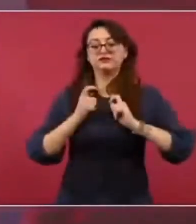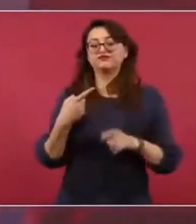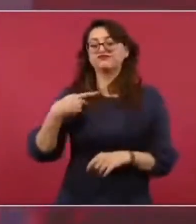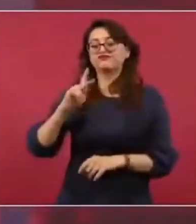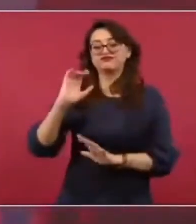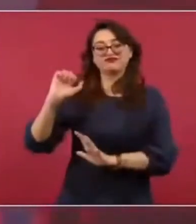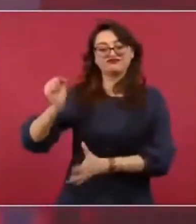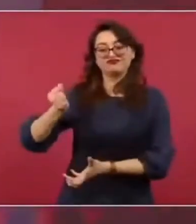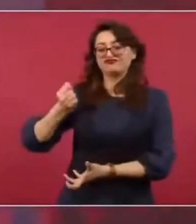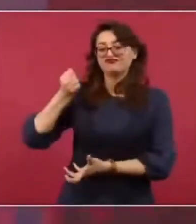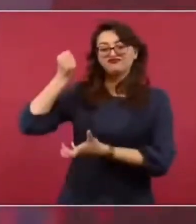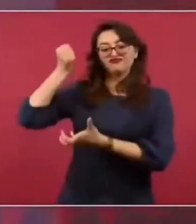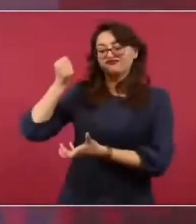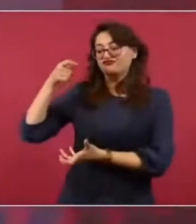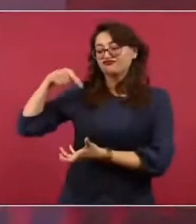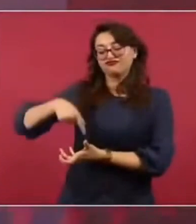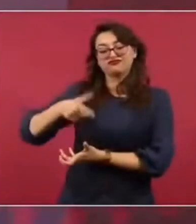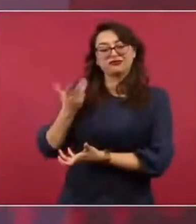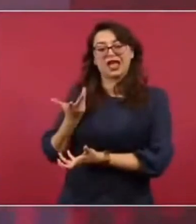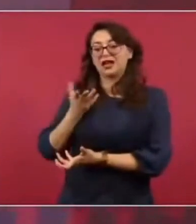comprometido el presupuesto